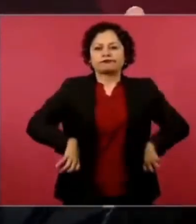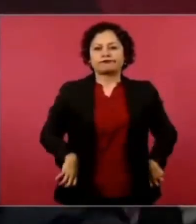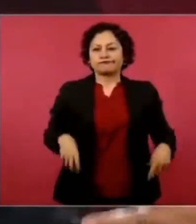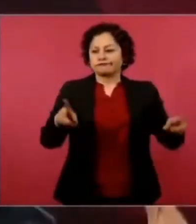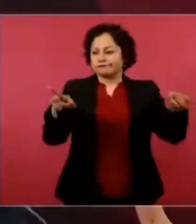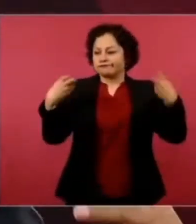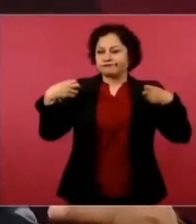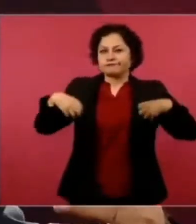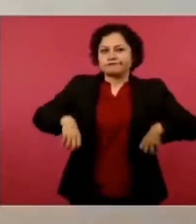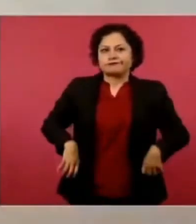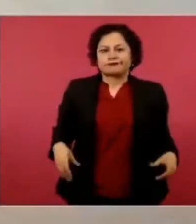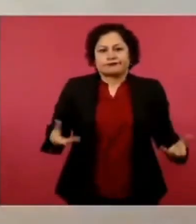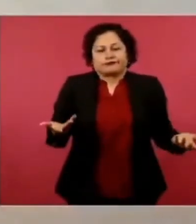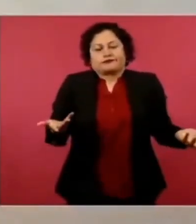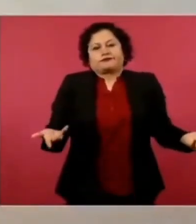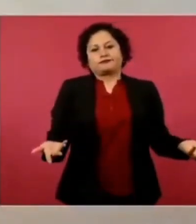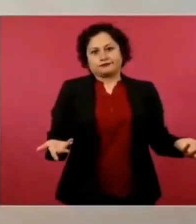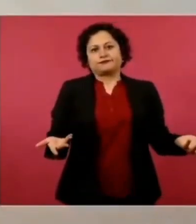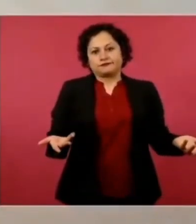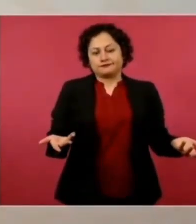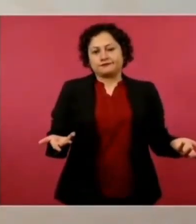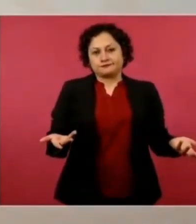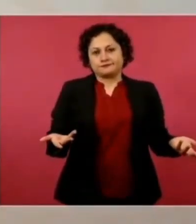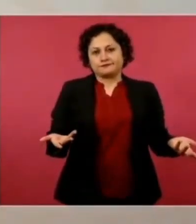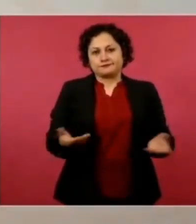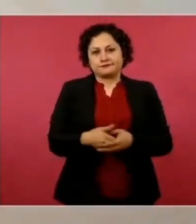Entonces, claro que hay resistencias,